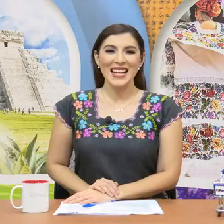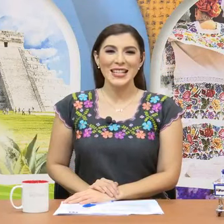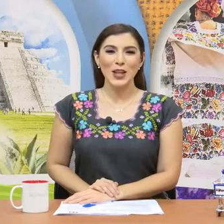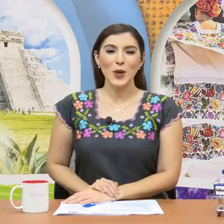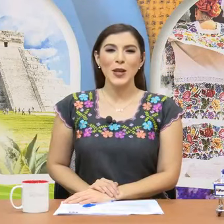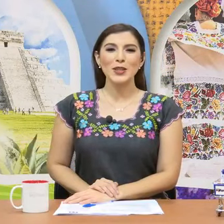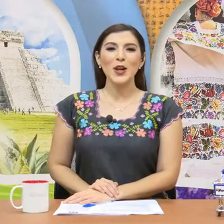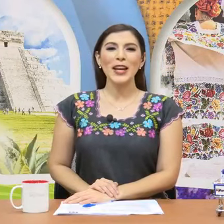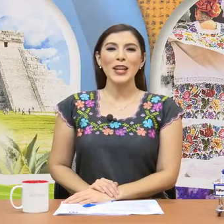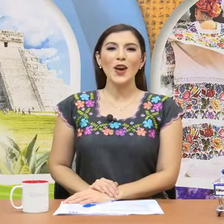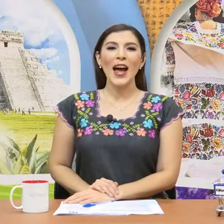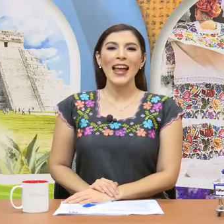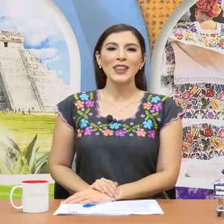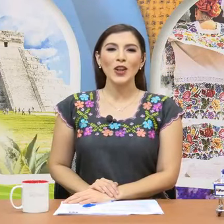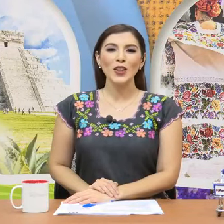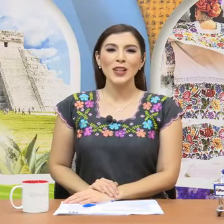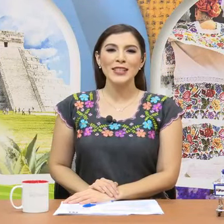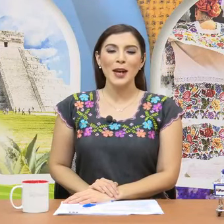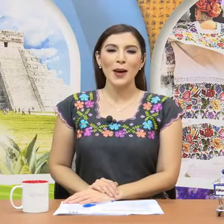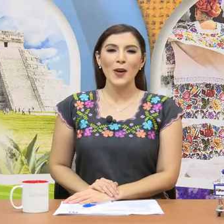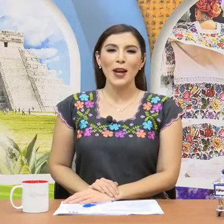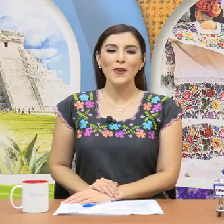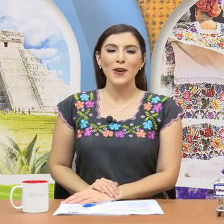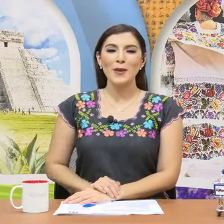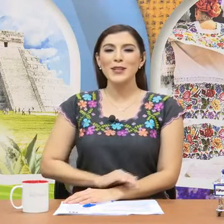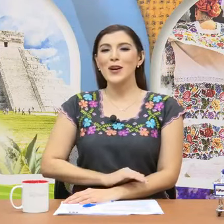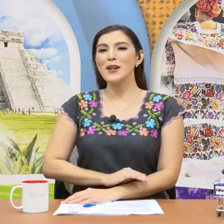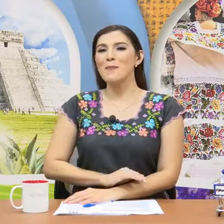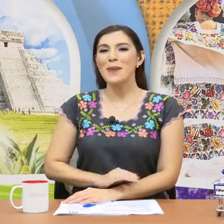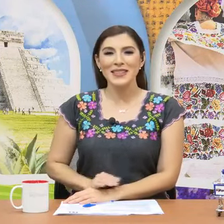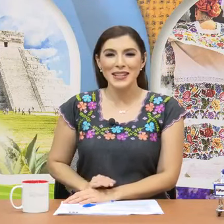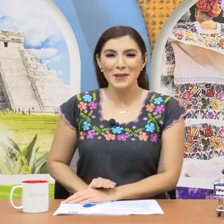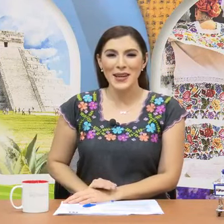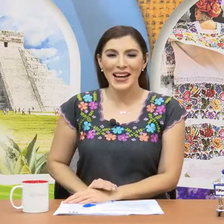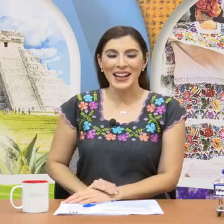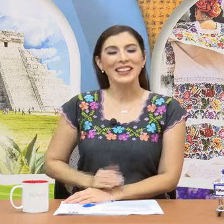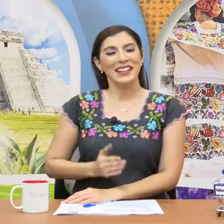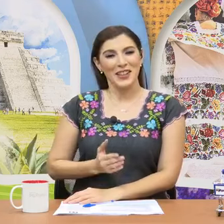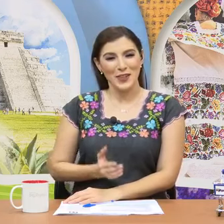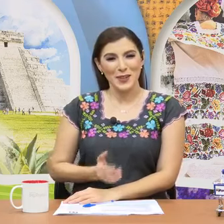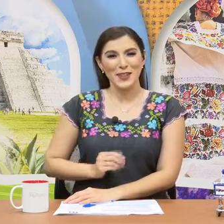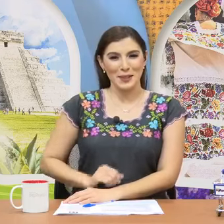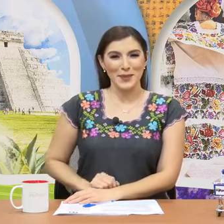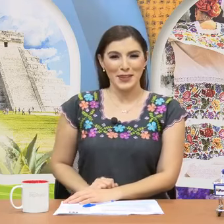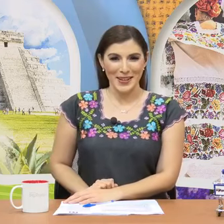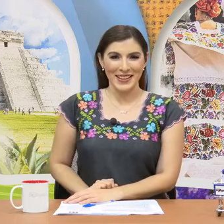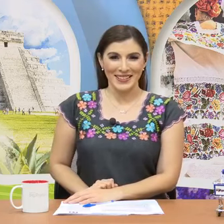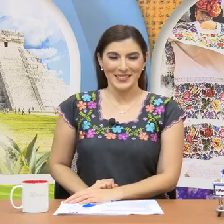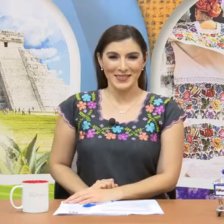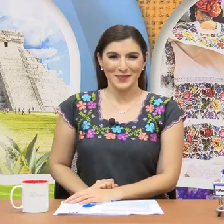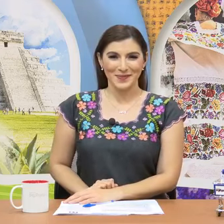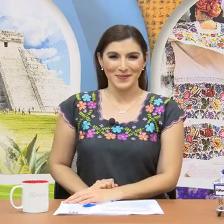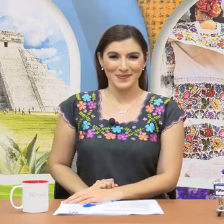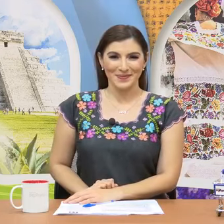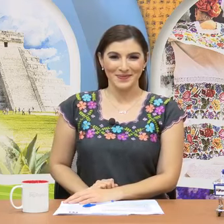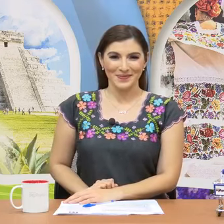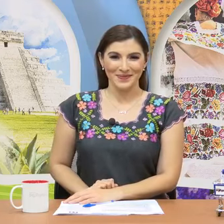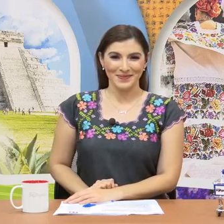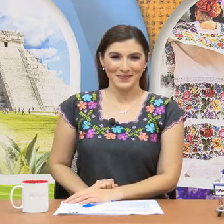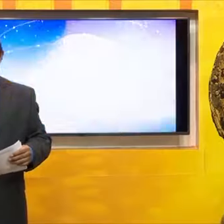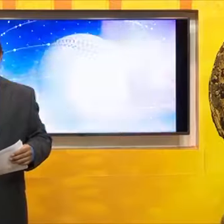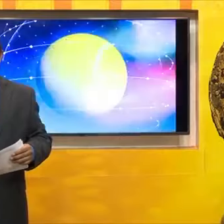Ya está listo nuestro querido Antonio Lizama con la información más dinámica, la información deportiva.